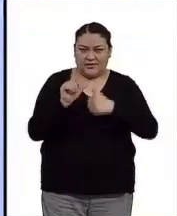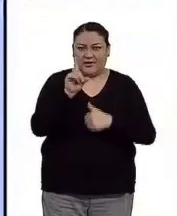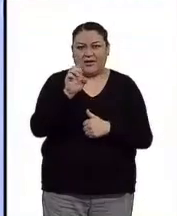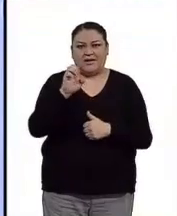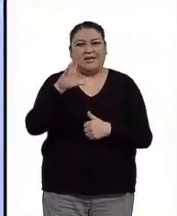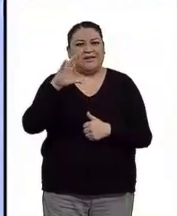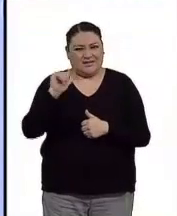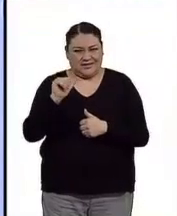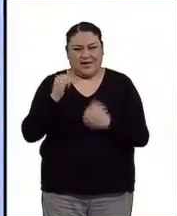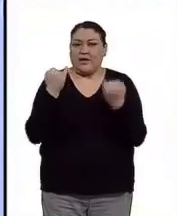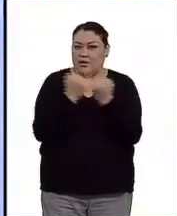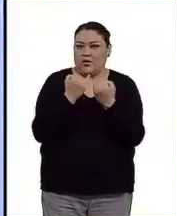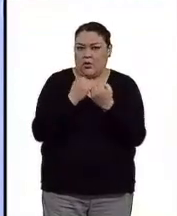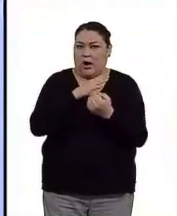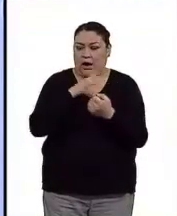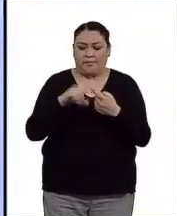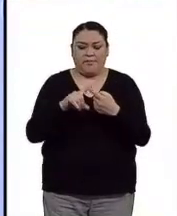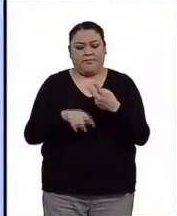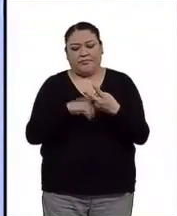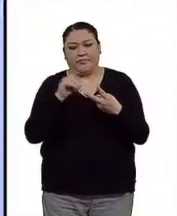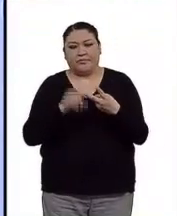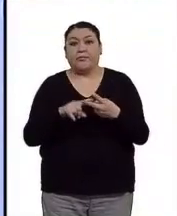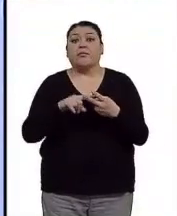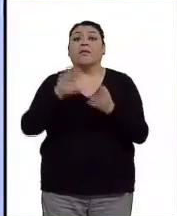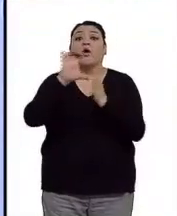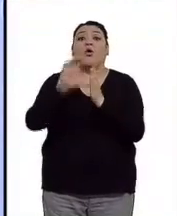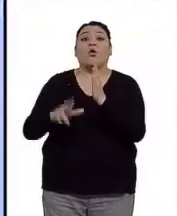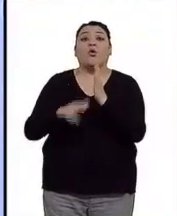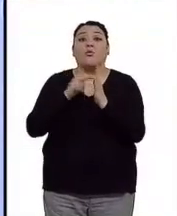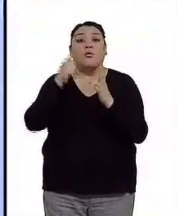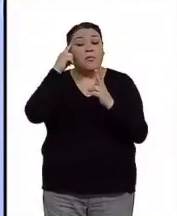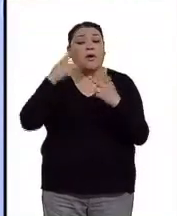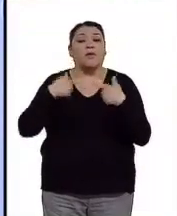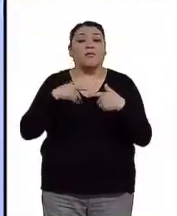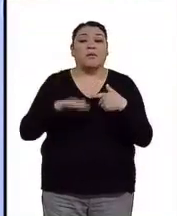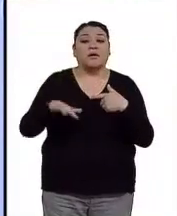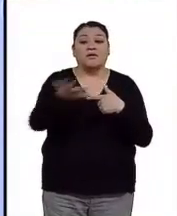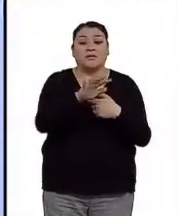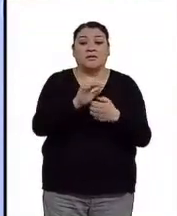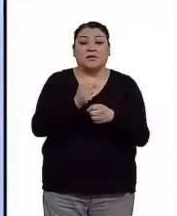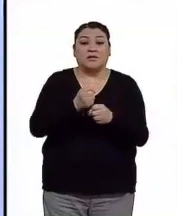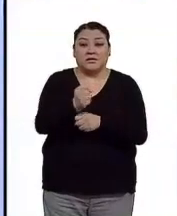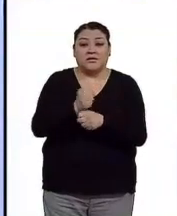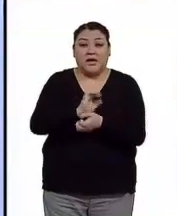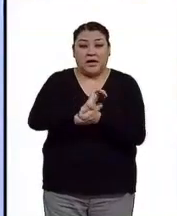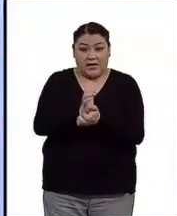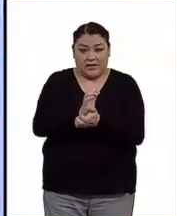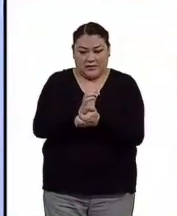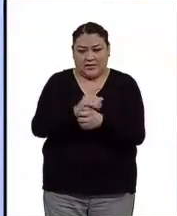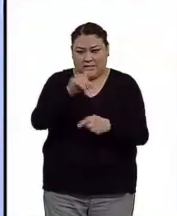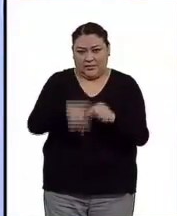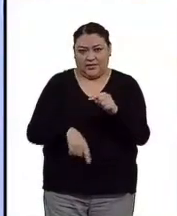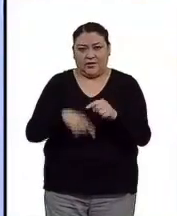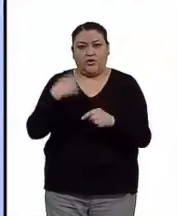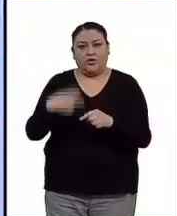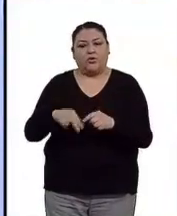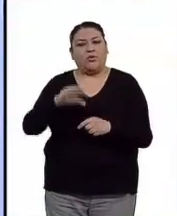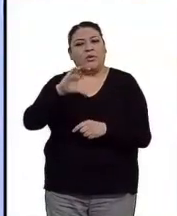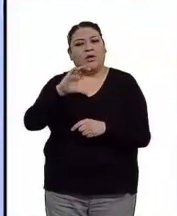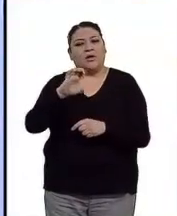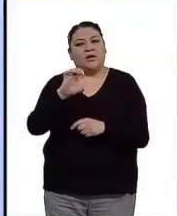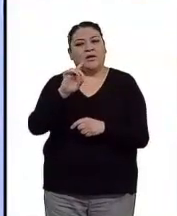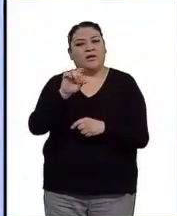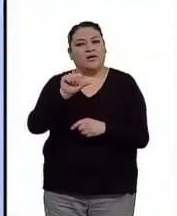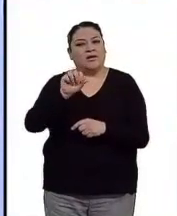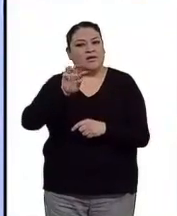y Culturales, ¿no? Y, por supuesto, la Convención sobre todas las formas de eliminación contra la mujer, el Comité CEDAW, perdón, ¿qué dije? Sí,